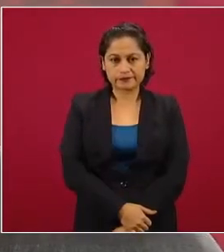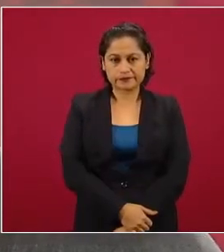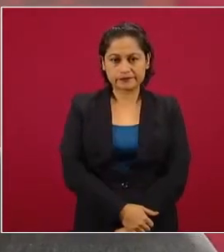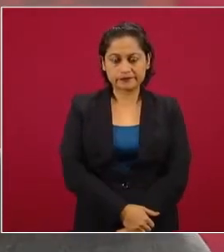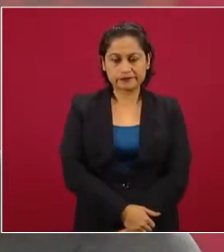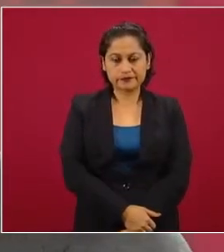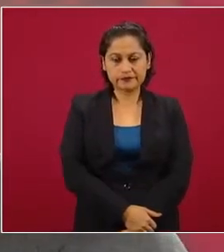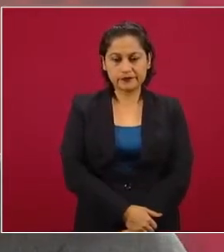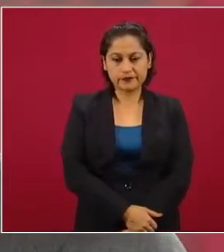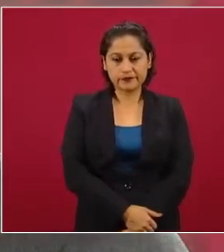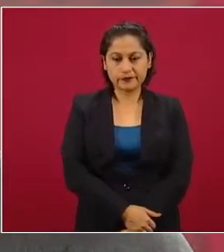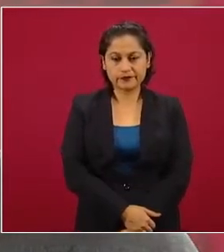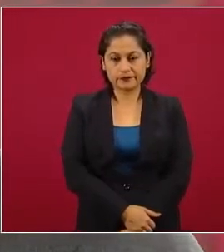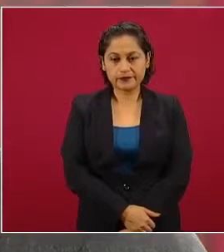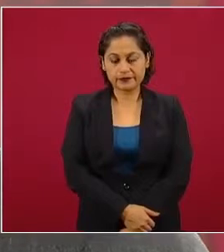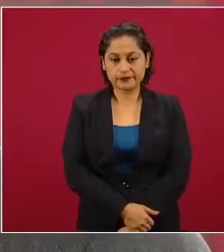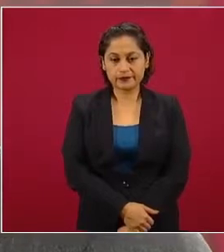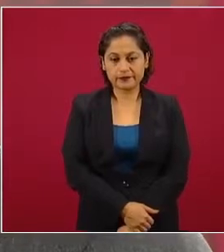hay